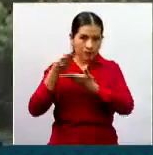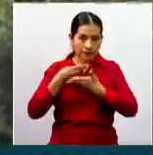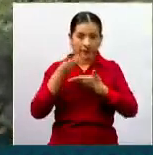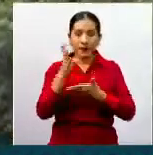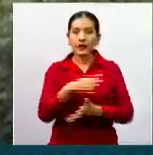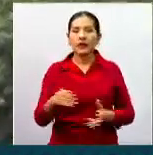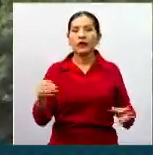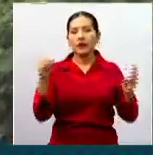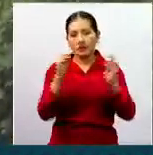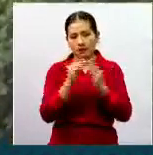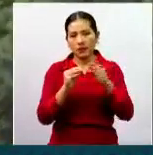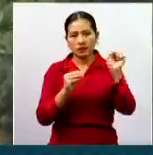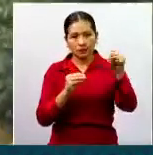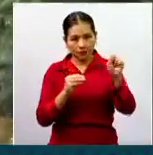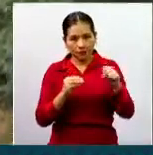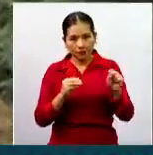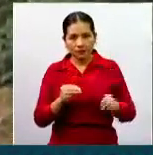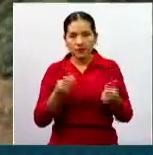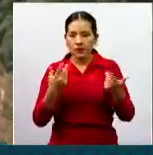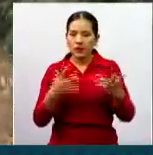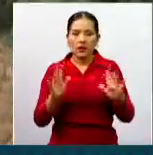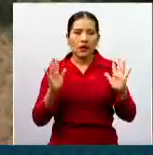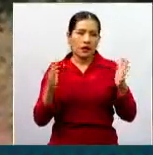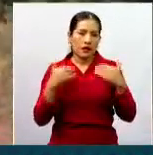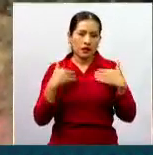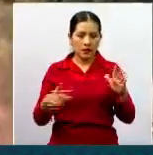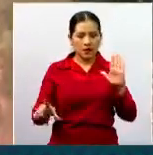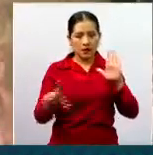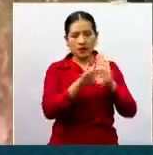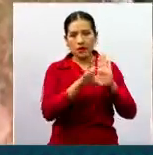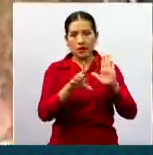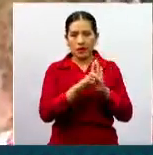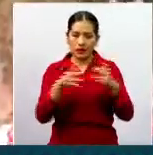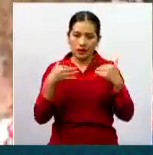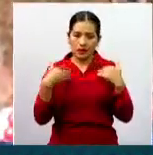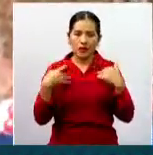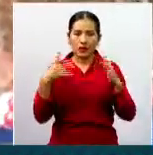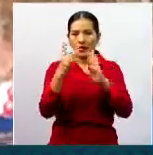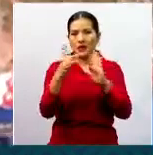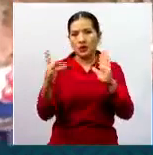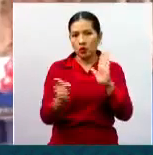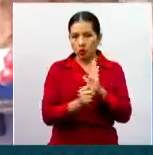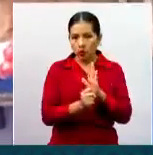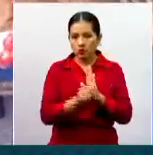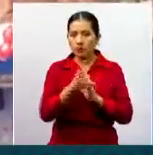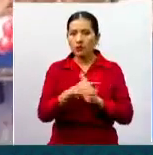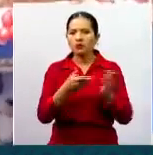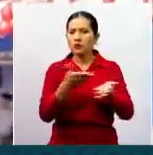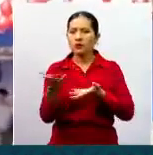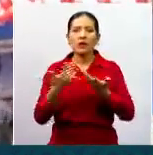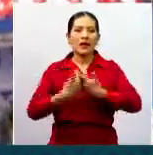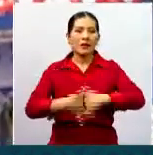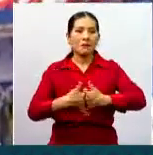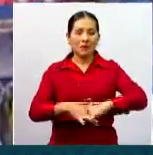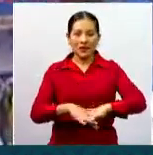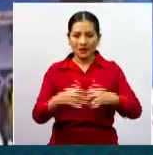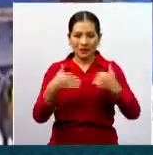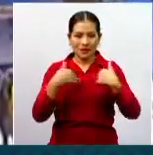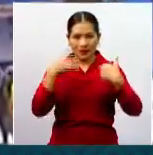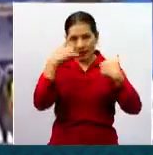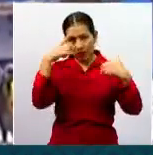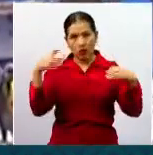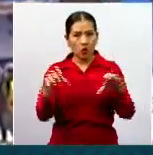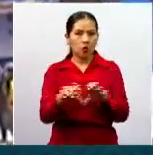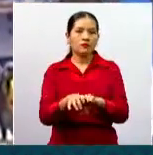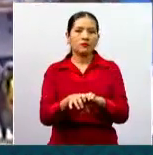obviamente ya se tiene la ley, se tiene el decreto supremo y la empresa contratada.